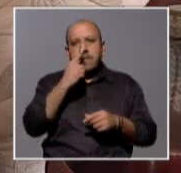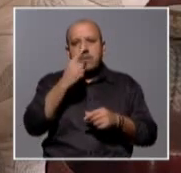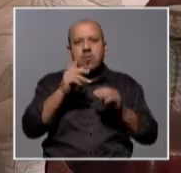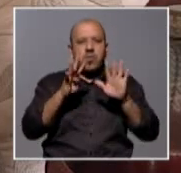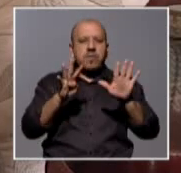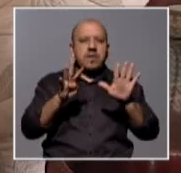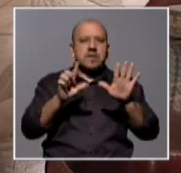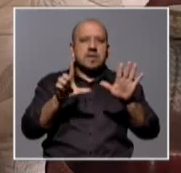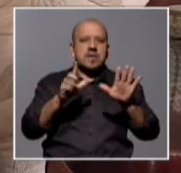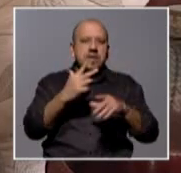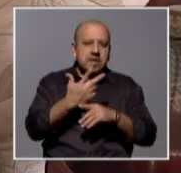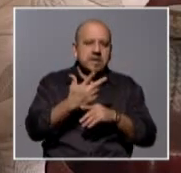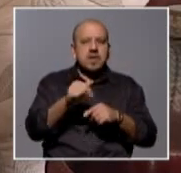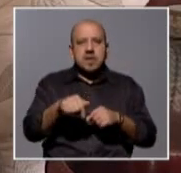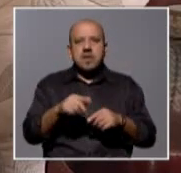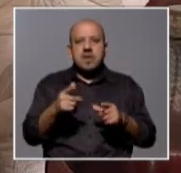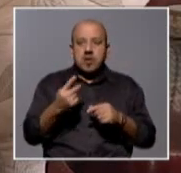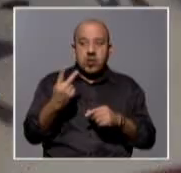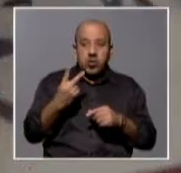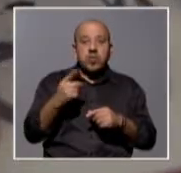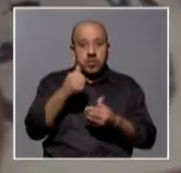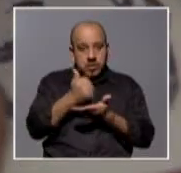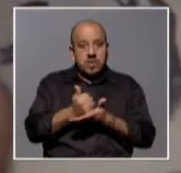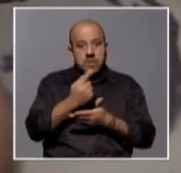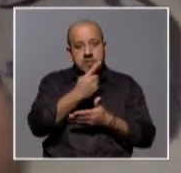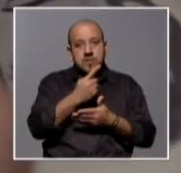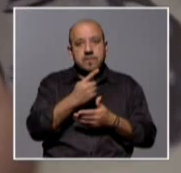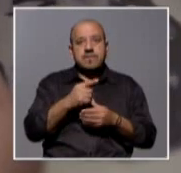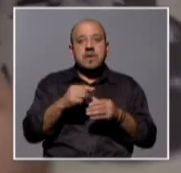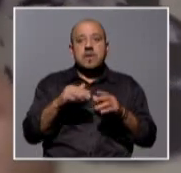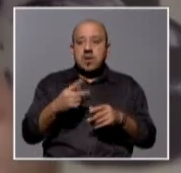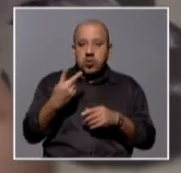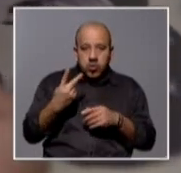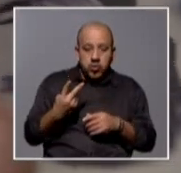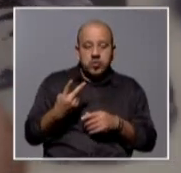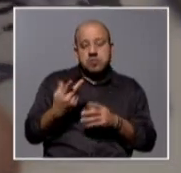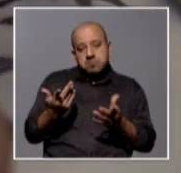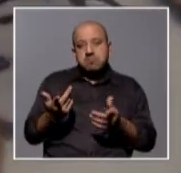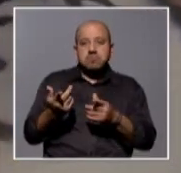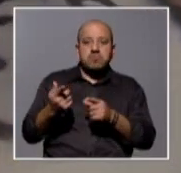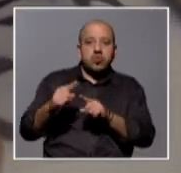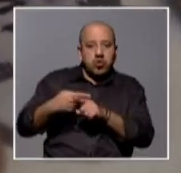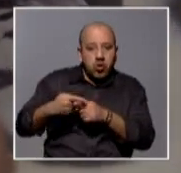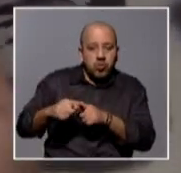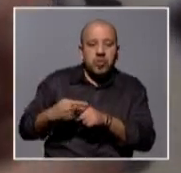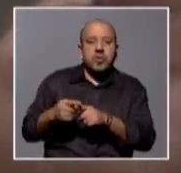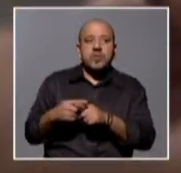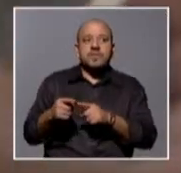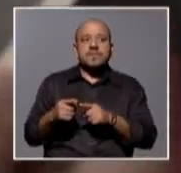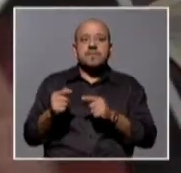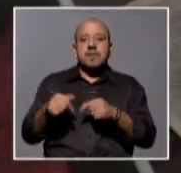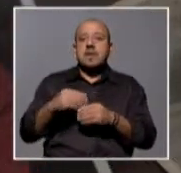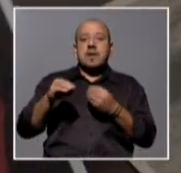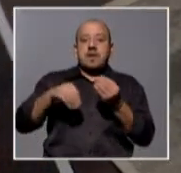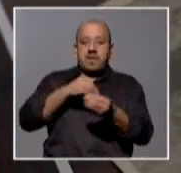en principio del 73, que estábamos los dos allí, nos concretamos en pareja y bueno, la